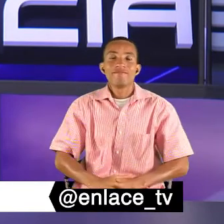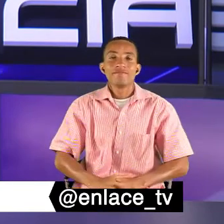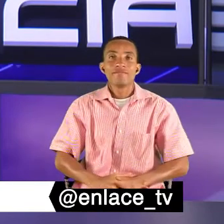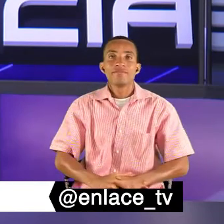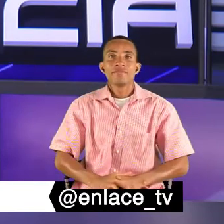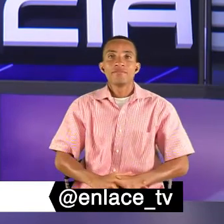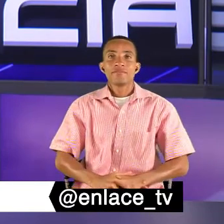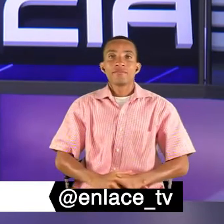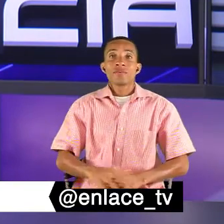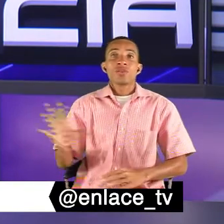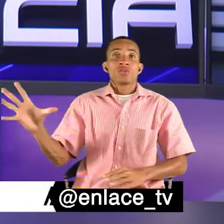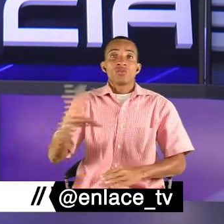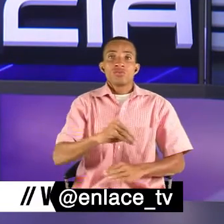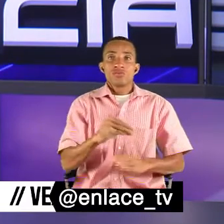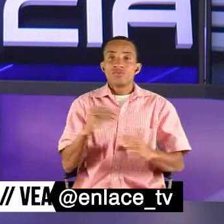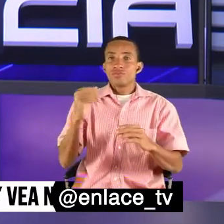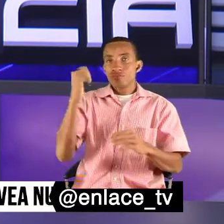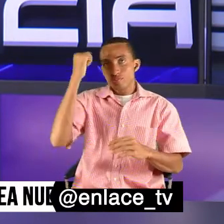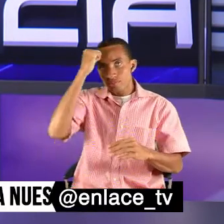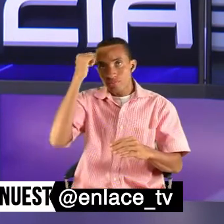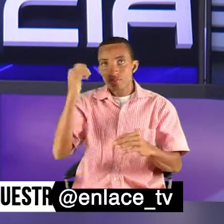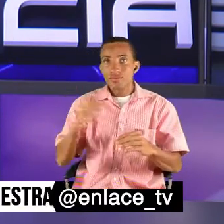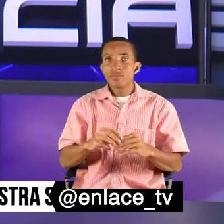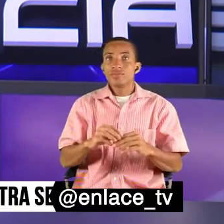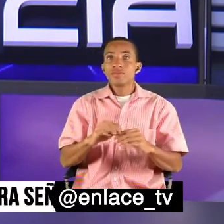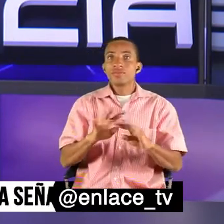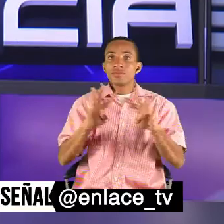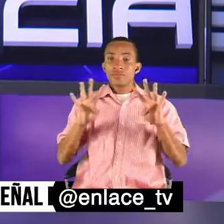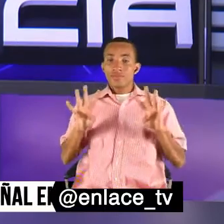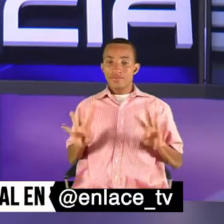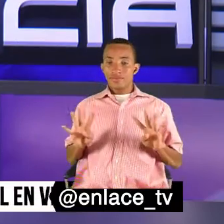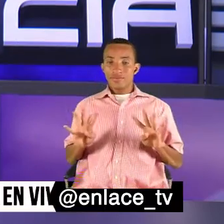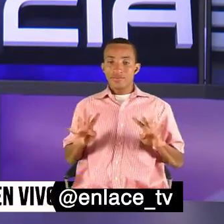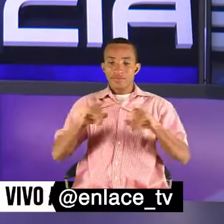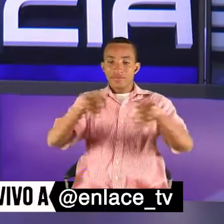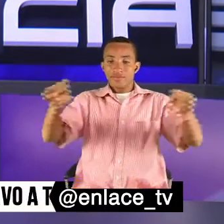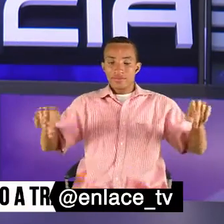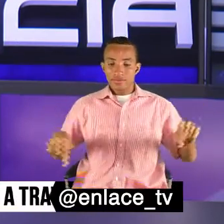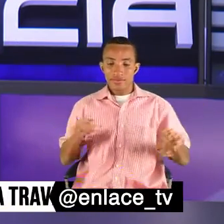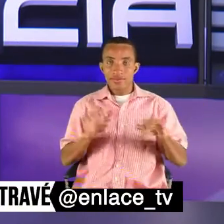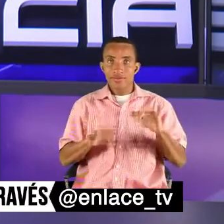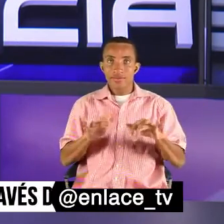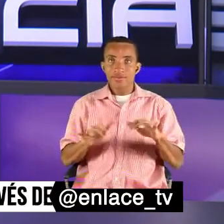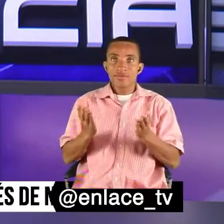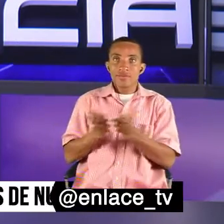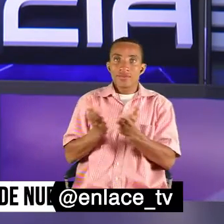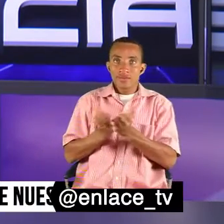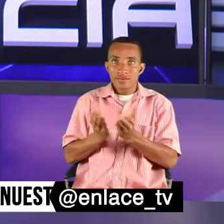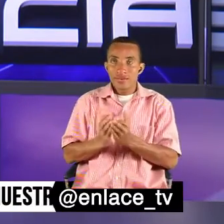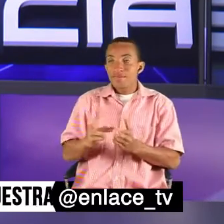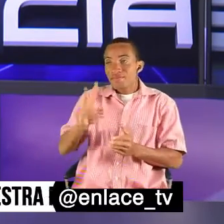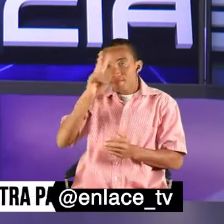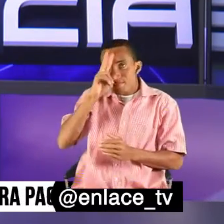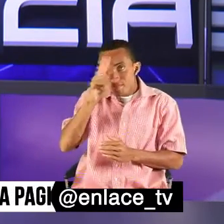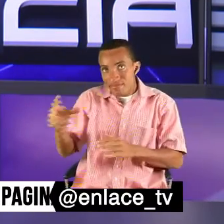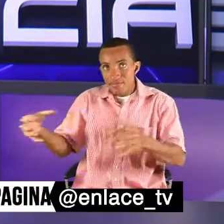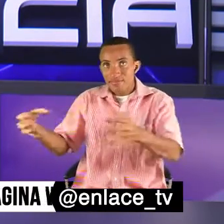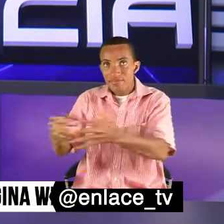Entre tanto, docentes adelantan plantón a las afueras de la Secretaría de Educación. Respeto por la dignidad del magisterio,